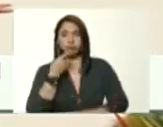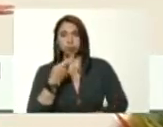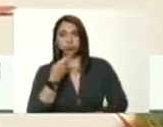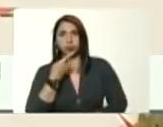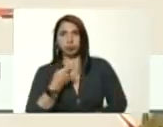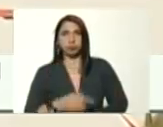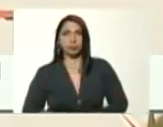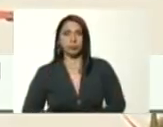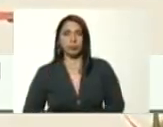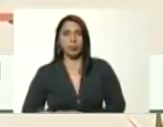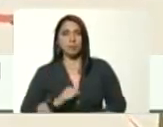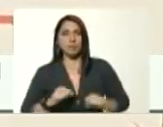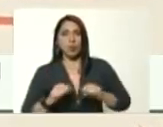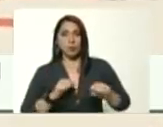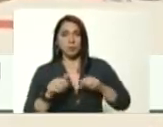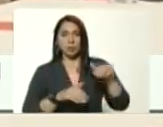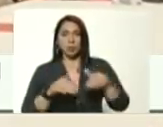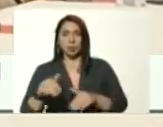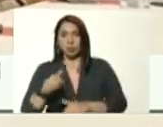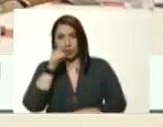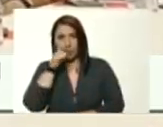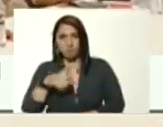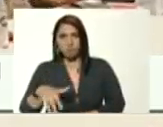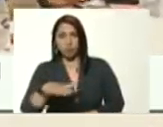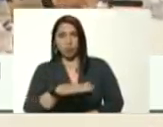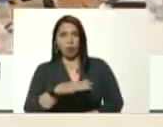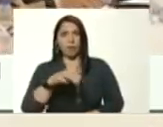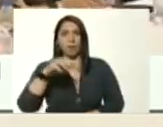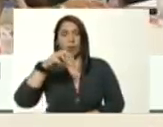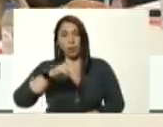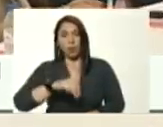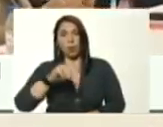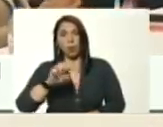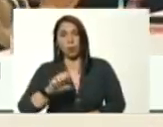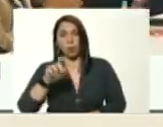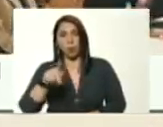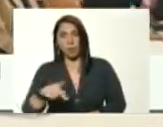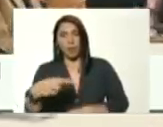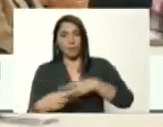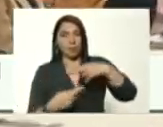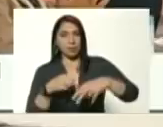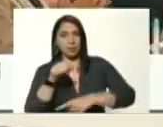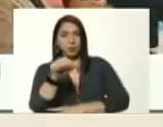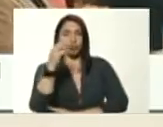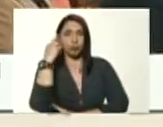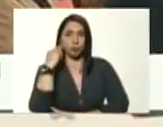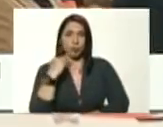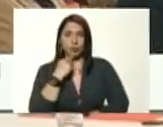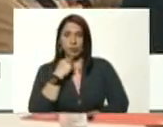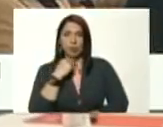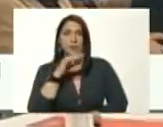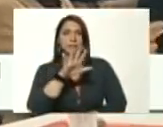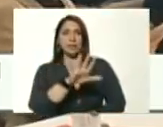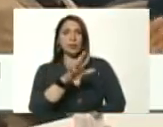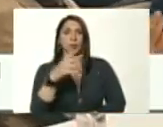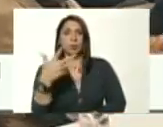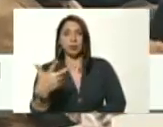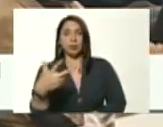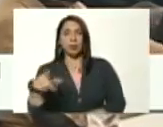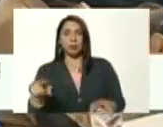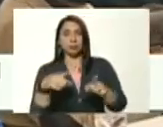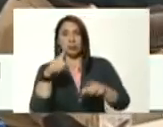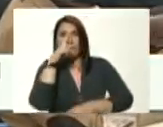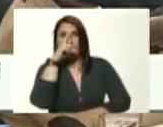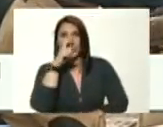movimiento electoral del pueblo de la revolución bolivariana en sus 53 aniversario